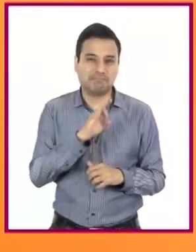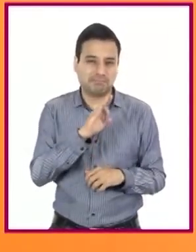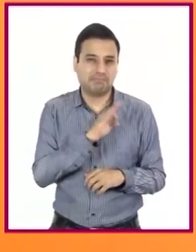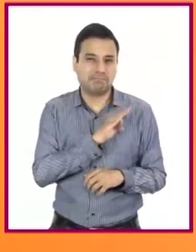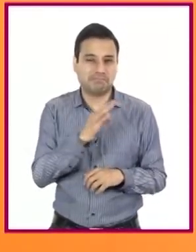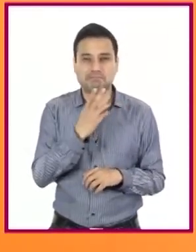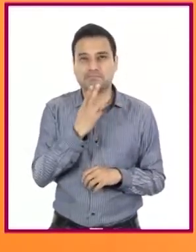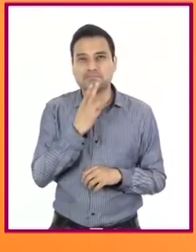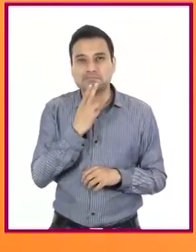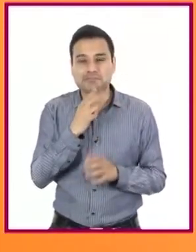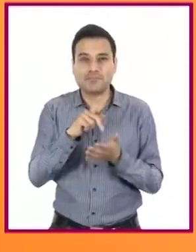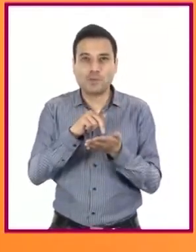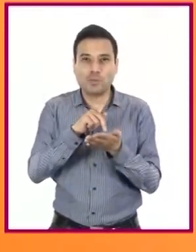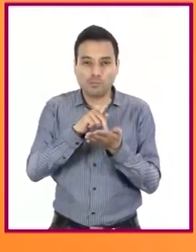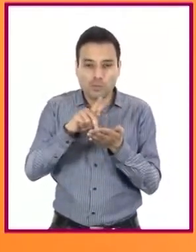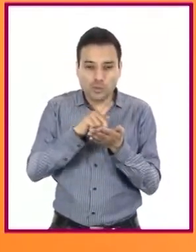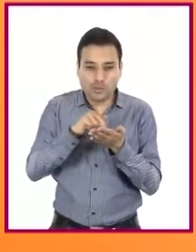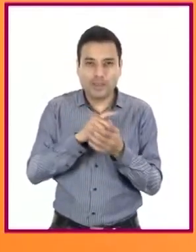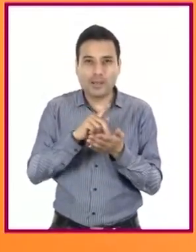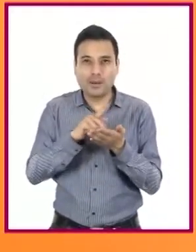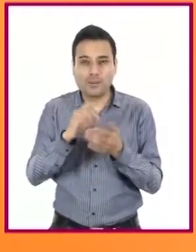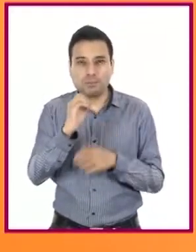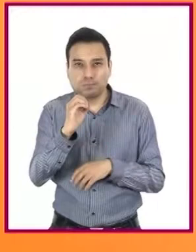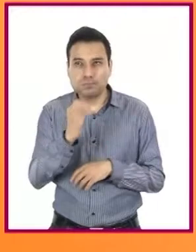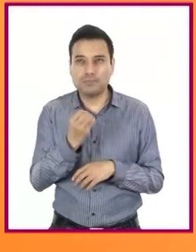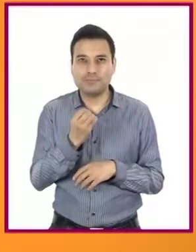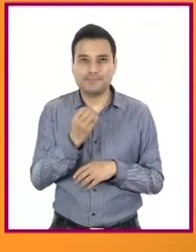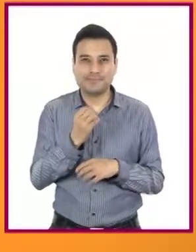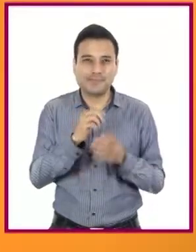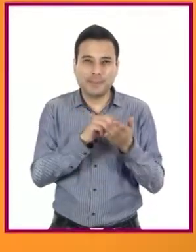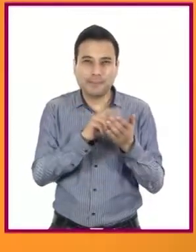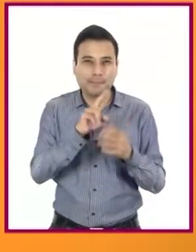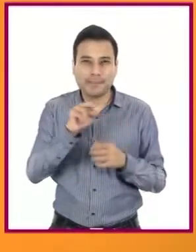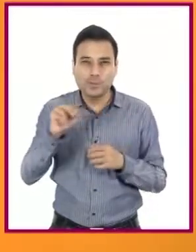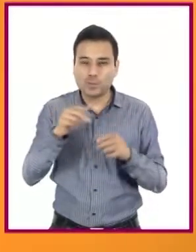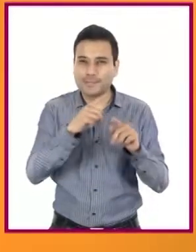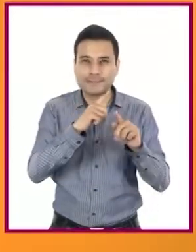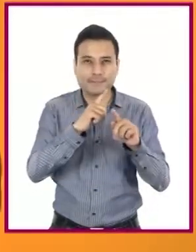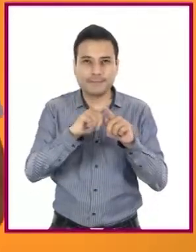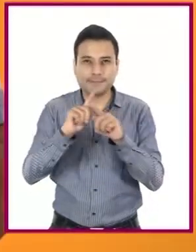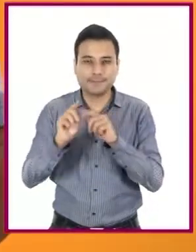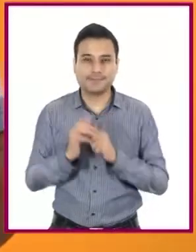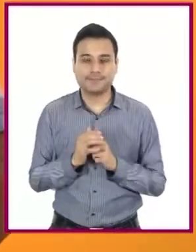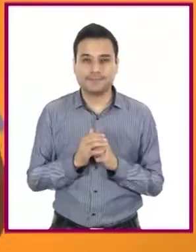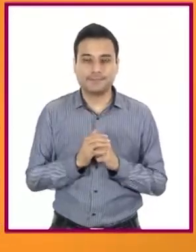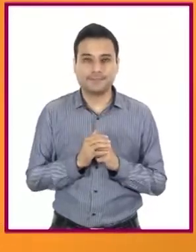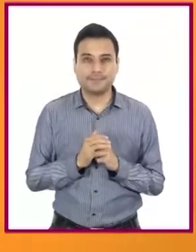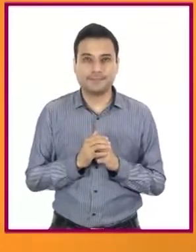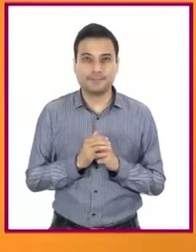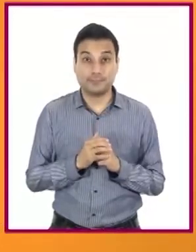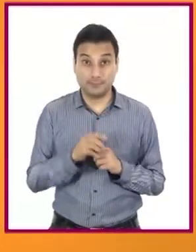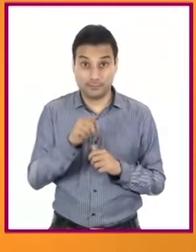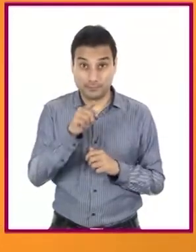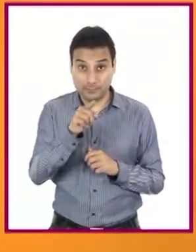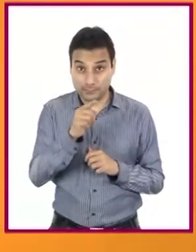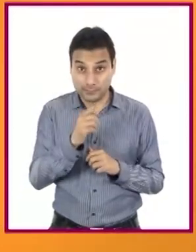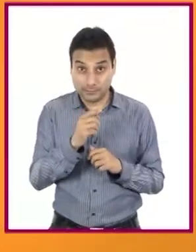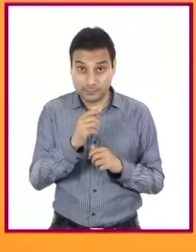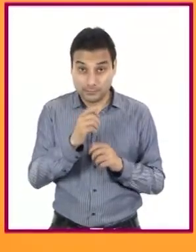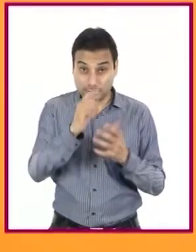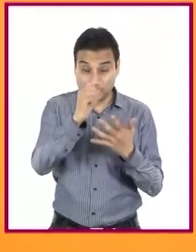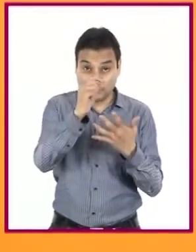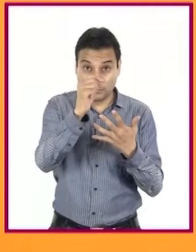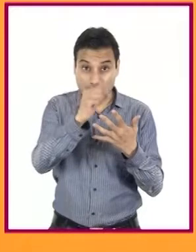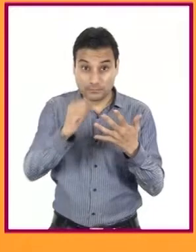sus plumas, plumones indelebles o pinturas. Y si no tienen a la mano estos materiales, no